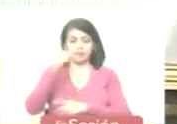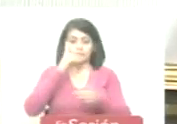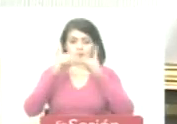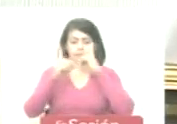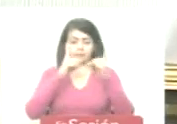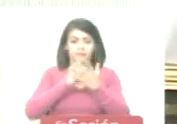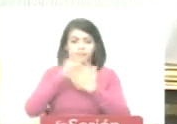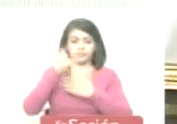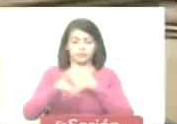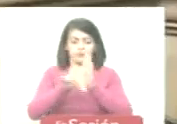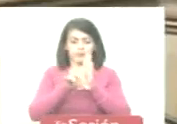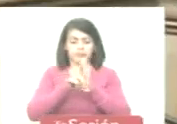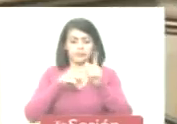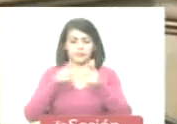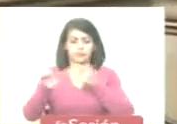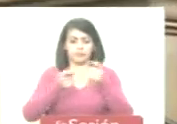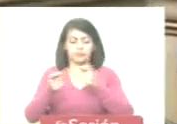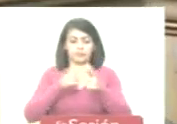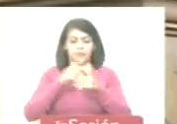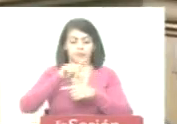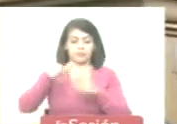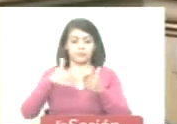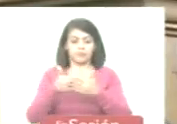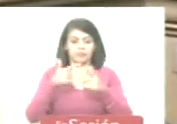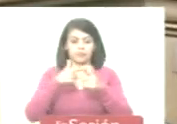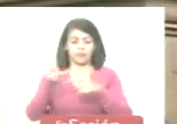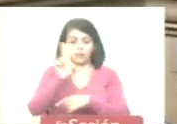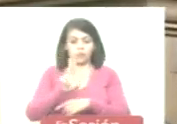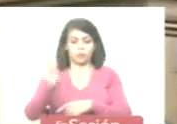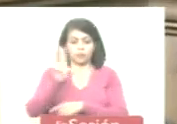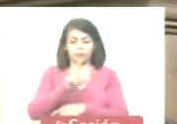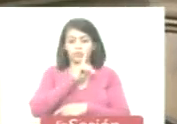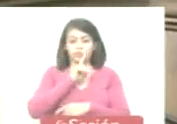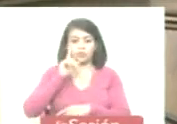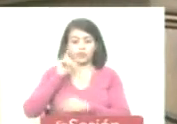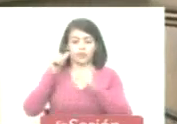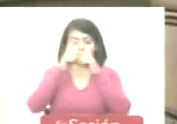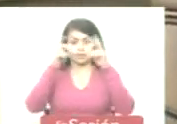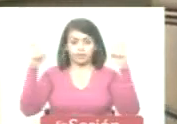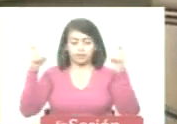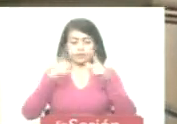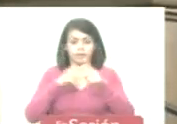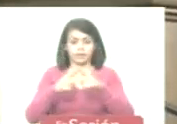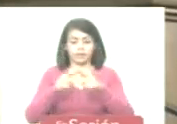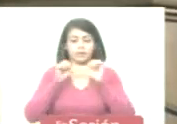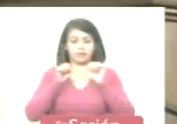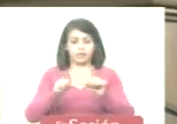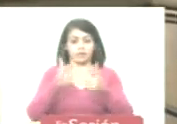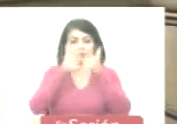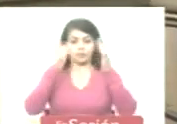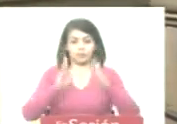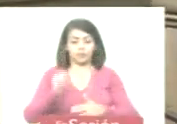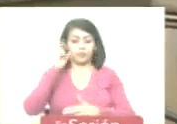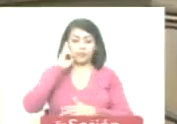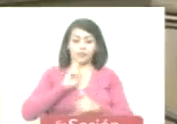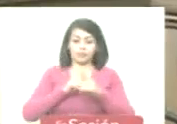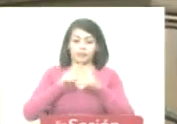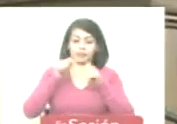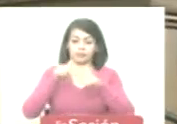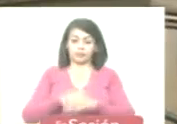del proyecto de ley que regula el uso del nombre, títulos y efigie del libertador Simón